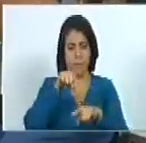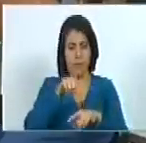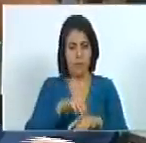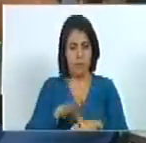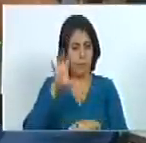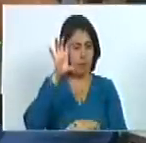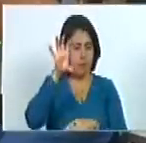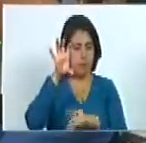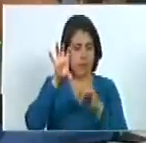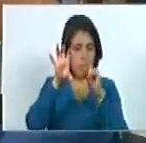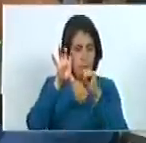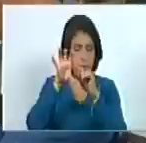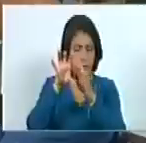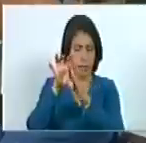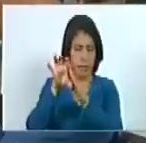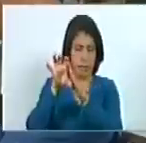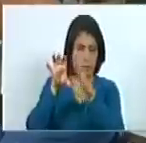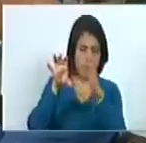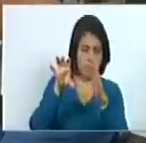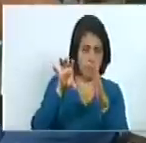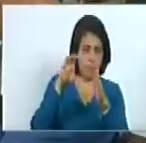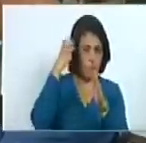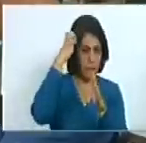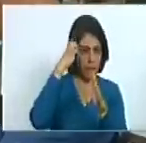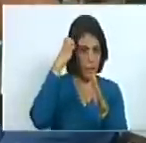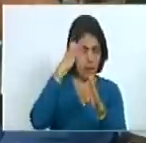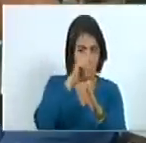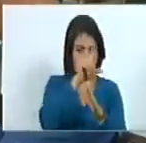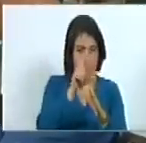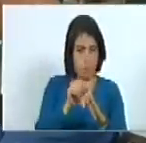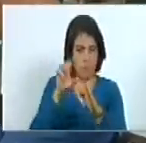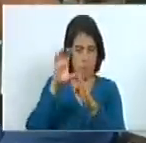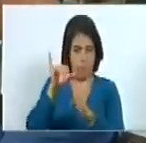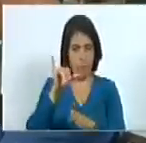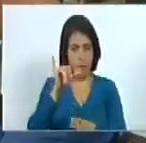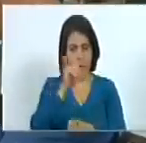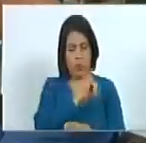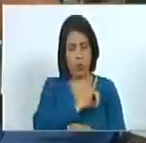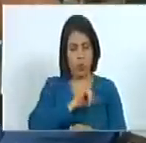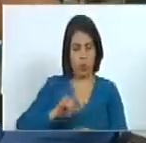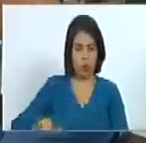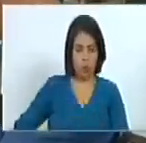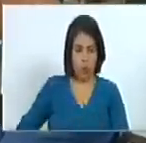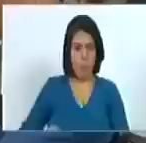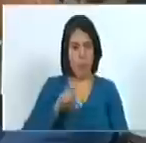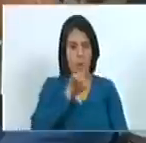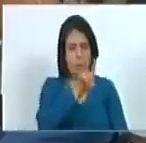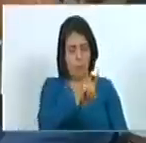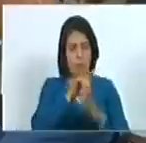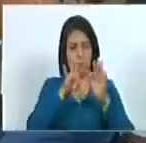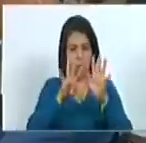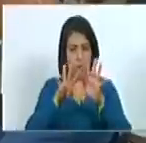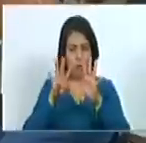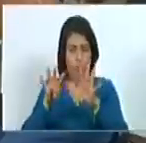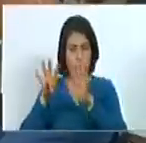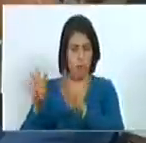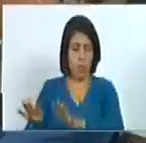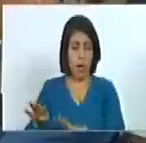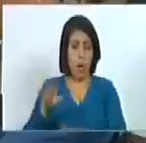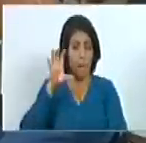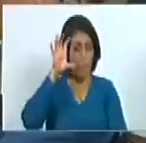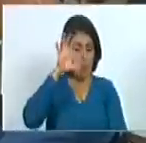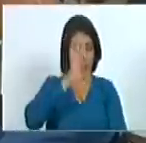en un país al lado de un país europeo, al lado de Italia, llamado Yugoslavia, en el año de 1999, un país